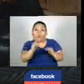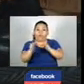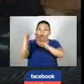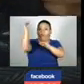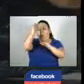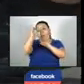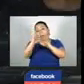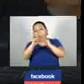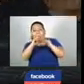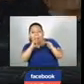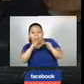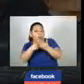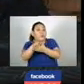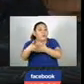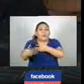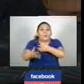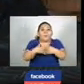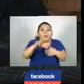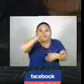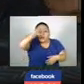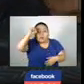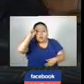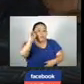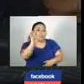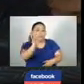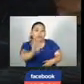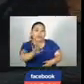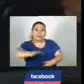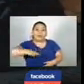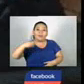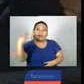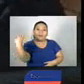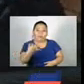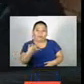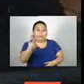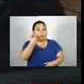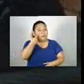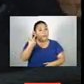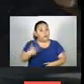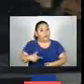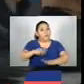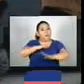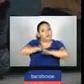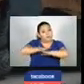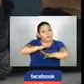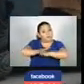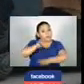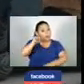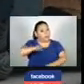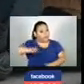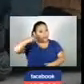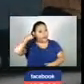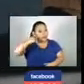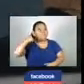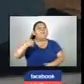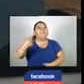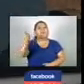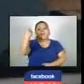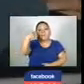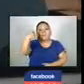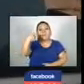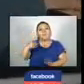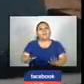sea, independientemente de la actividad que usted desarrolle, siempre hay un peligro ahí. Por lo tanto, que es importante acatar estas